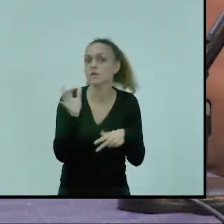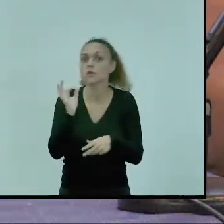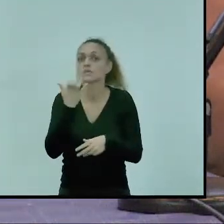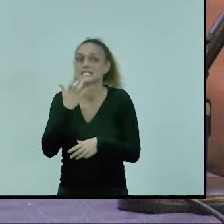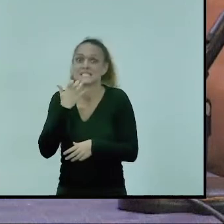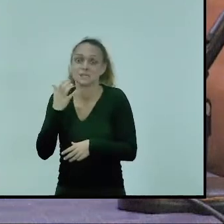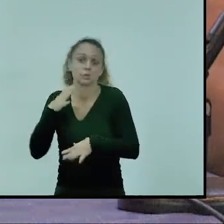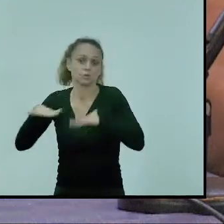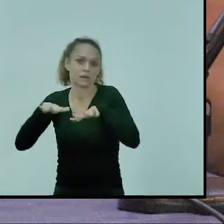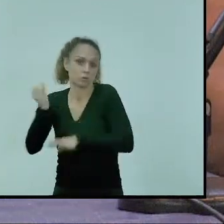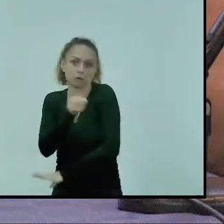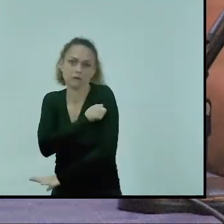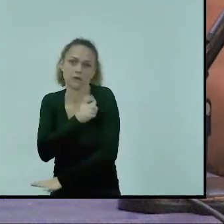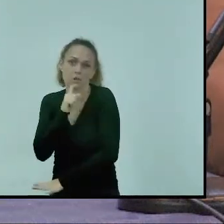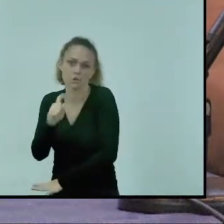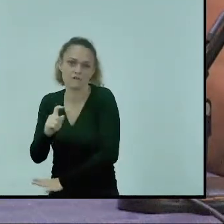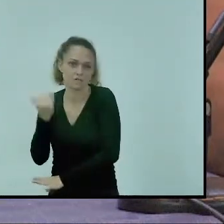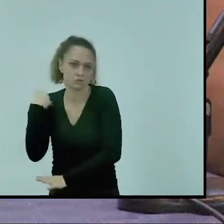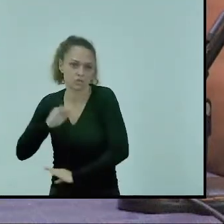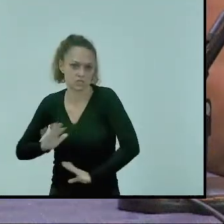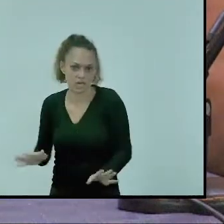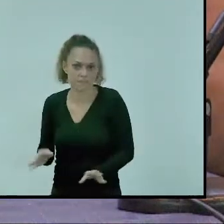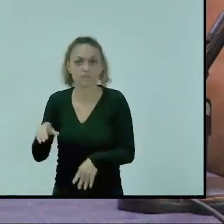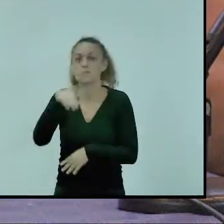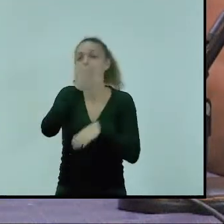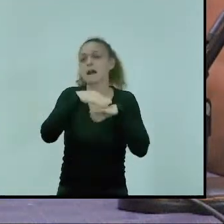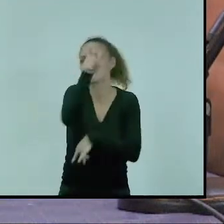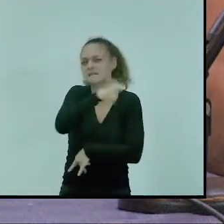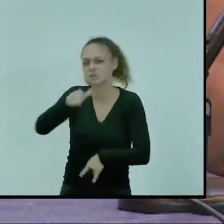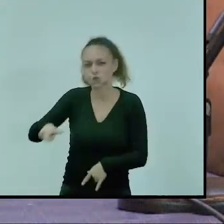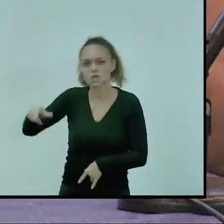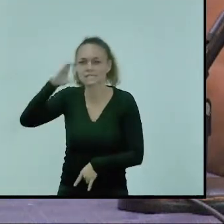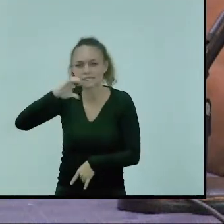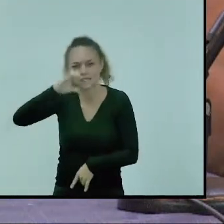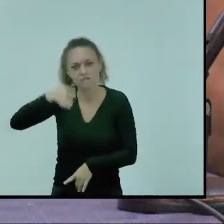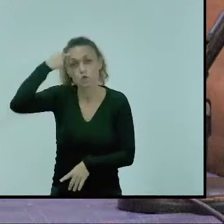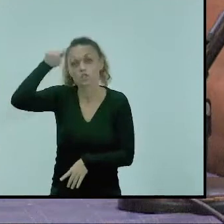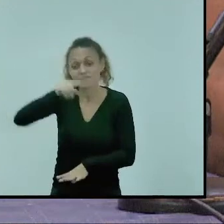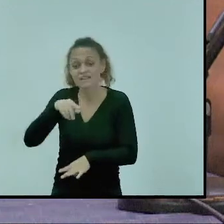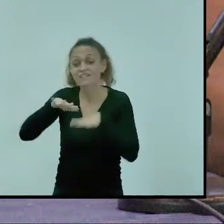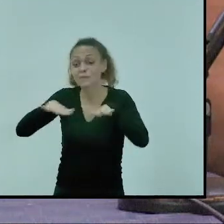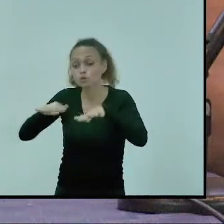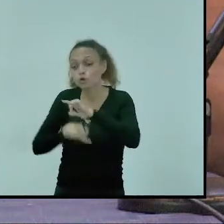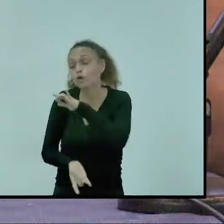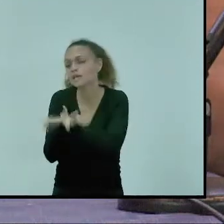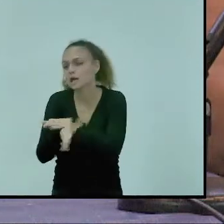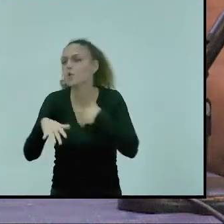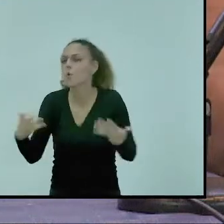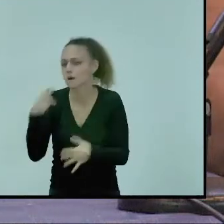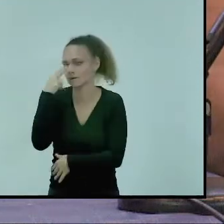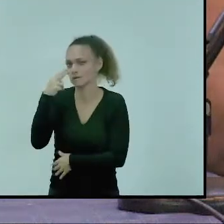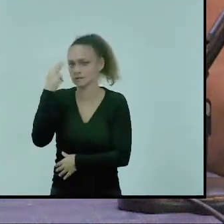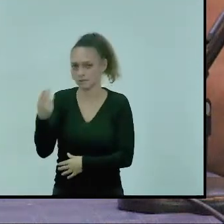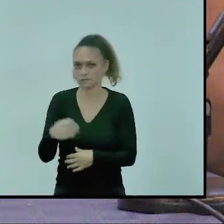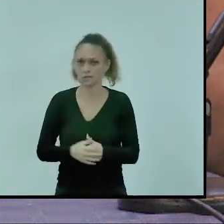un aviso y ya está. Para los geofísicos y los geólogos nos interesa saber el origen de ese terremoto. Es un terremoto